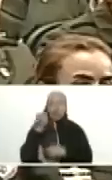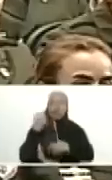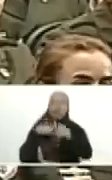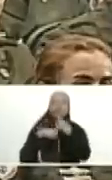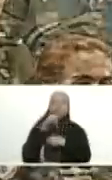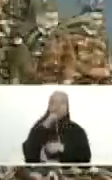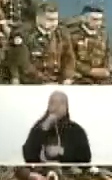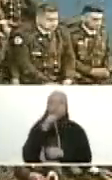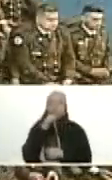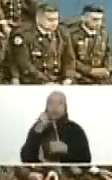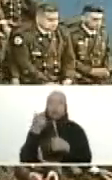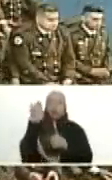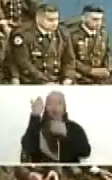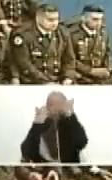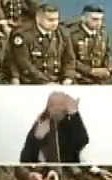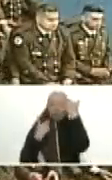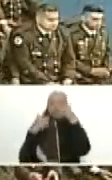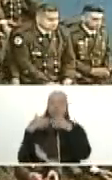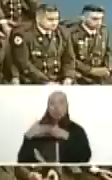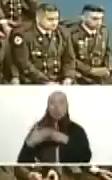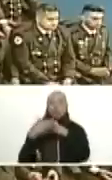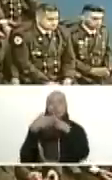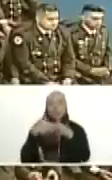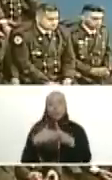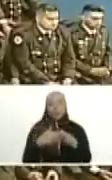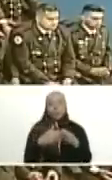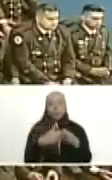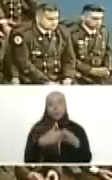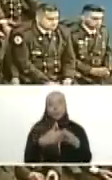de coronel y capitán de navío.